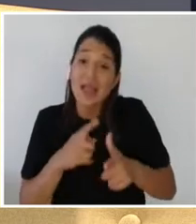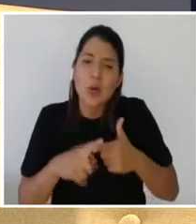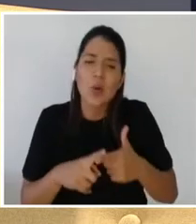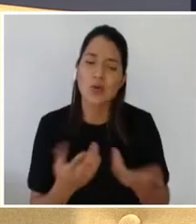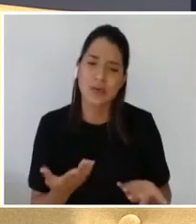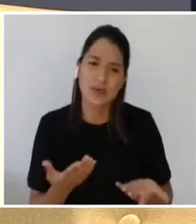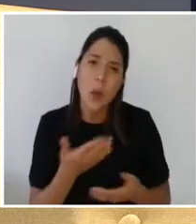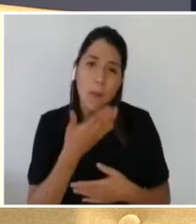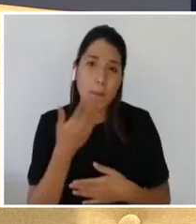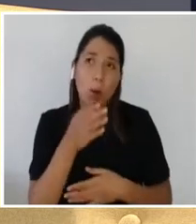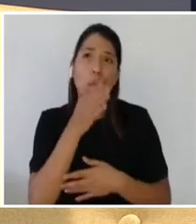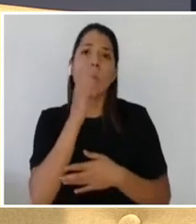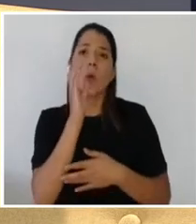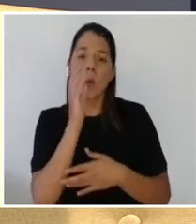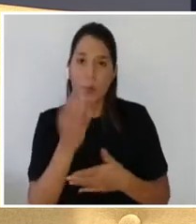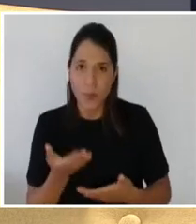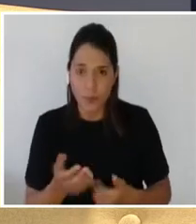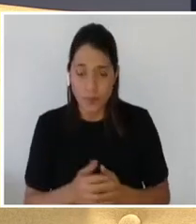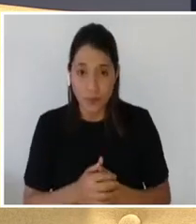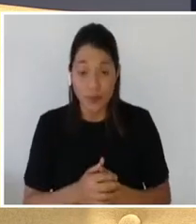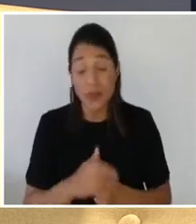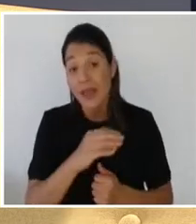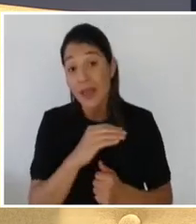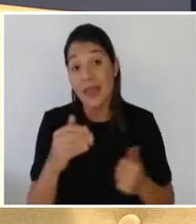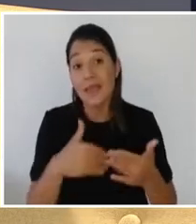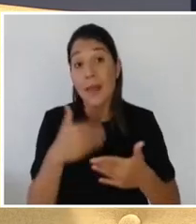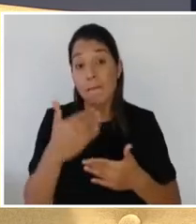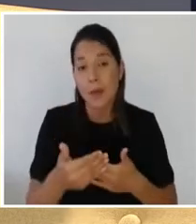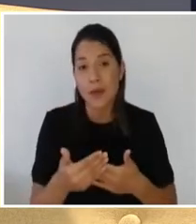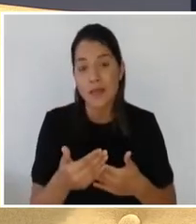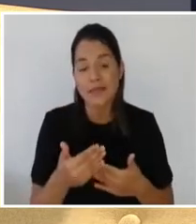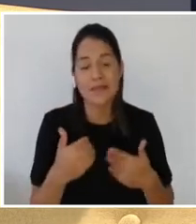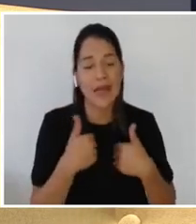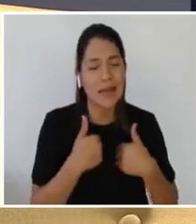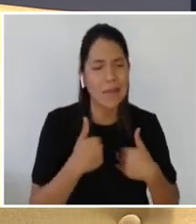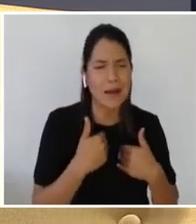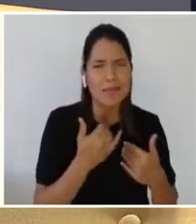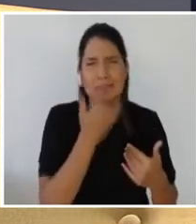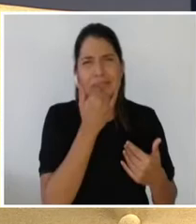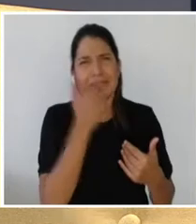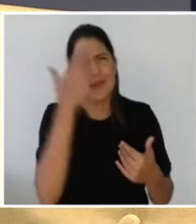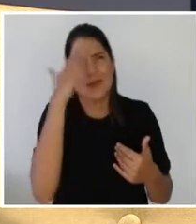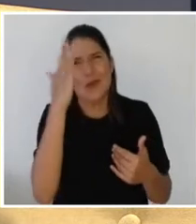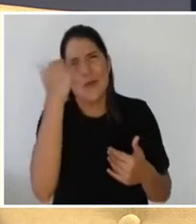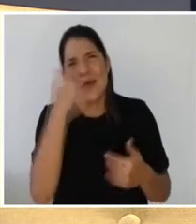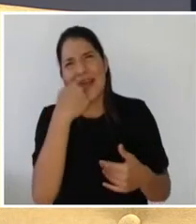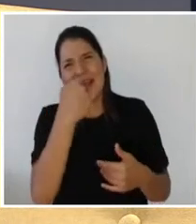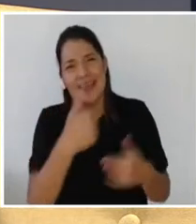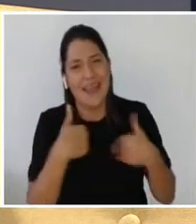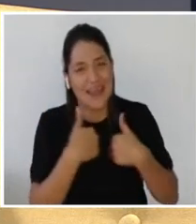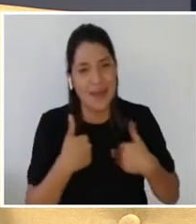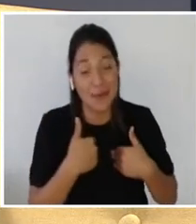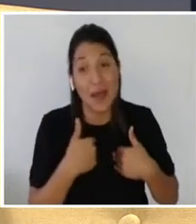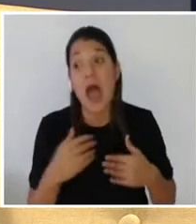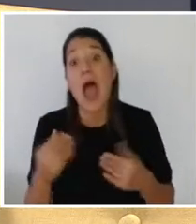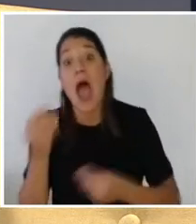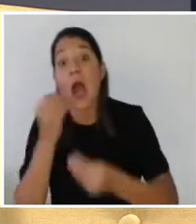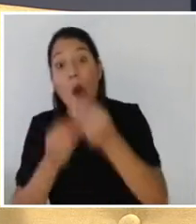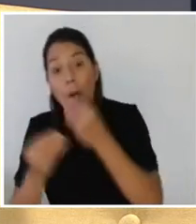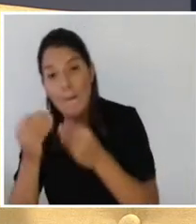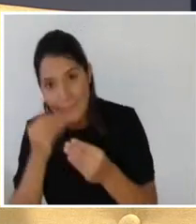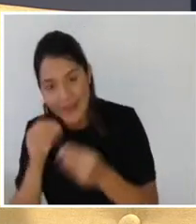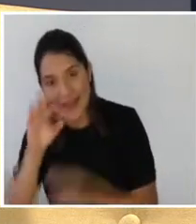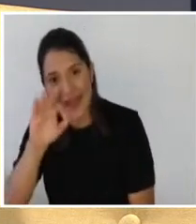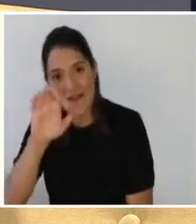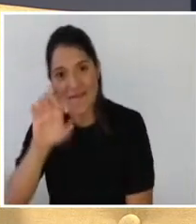bebida fermentada? Luego, que los animales, ¿por qué animales, verdad? Los alimentos fermentados son muy buenos para